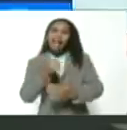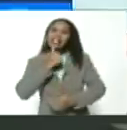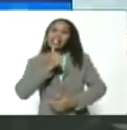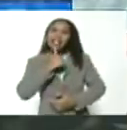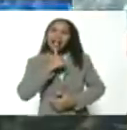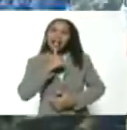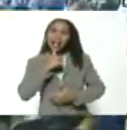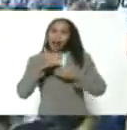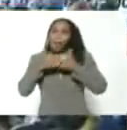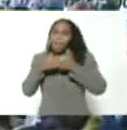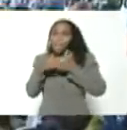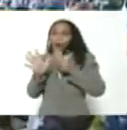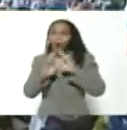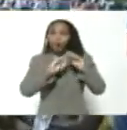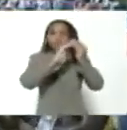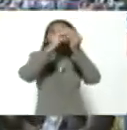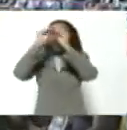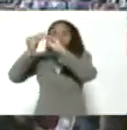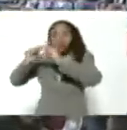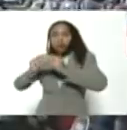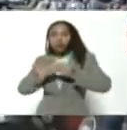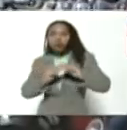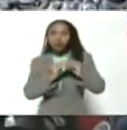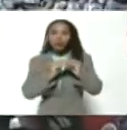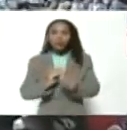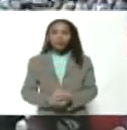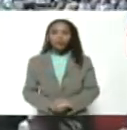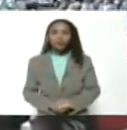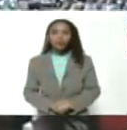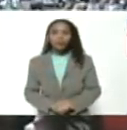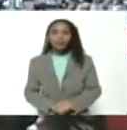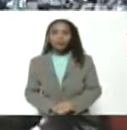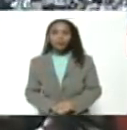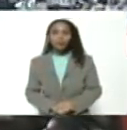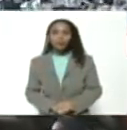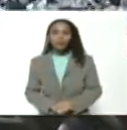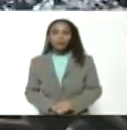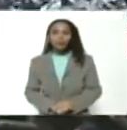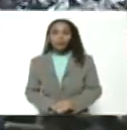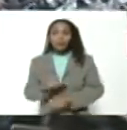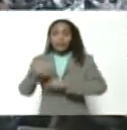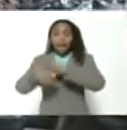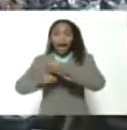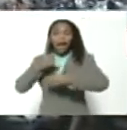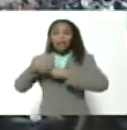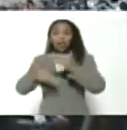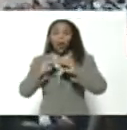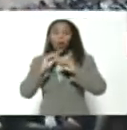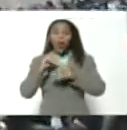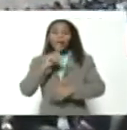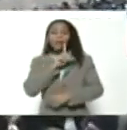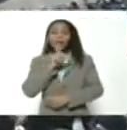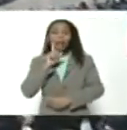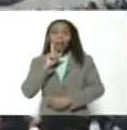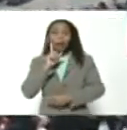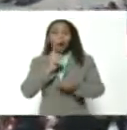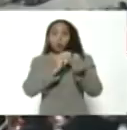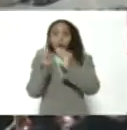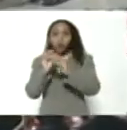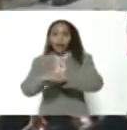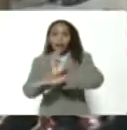a quienes posibilitaron la recuperación se le hizo lo que se llama un overhaul,